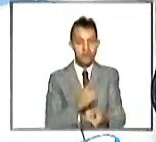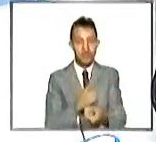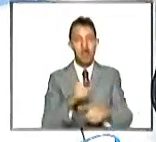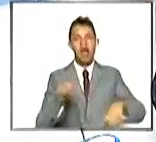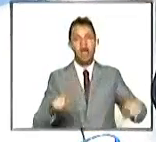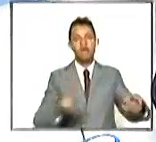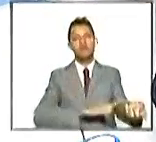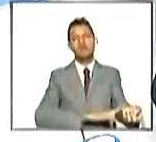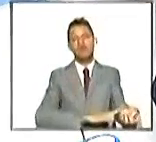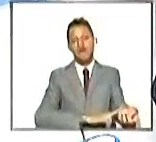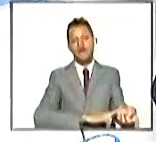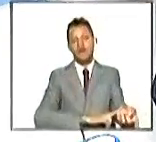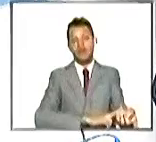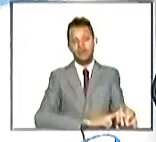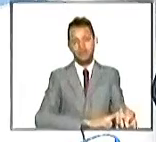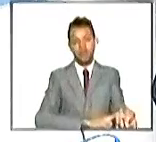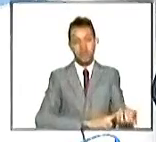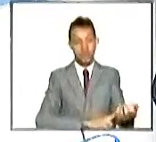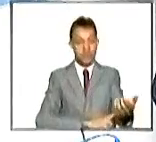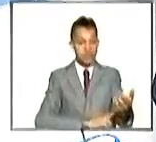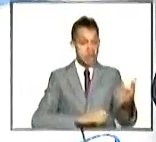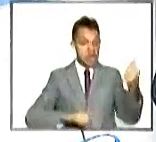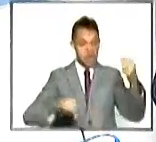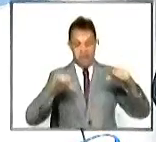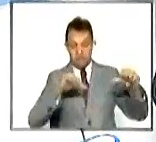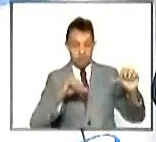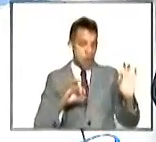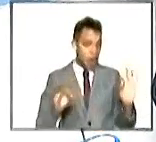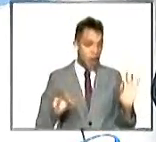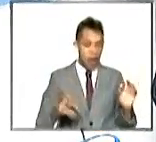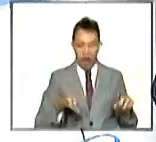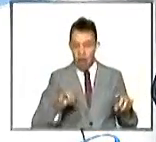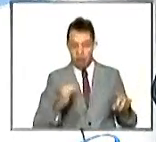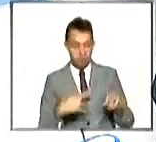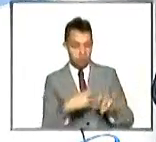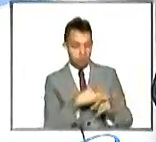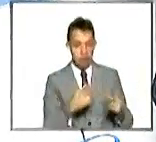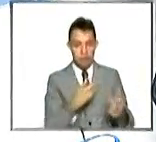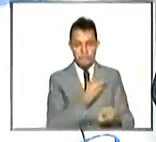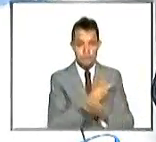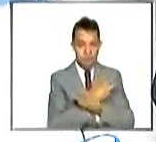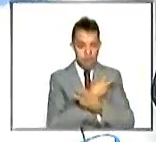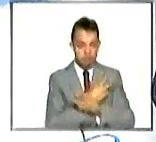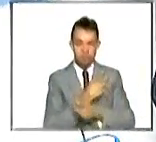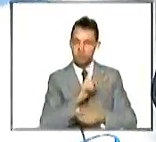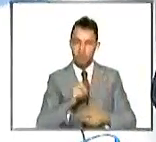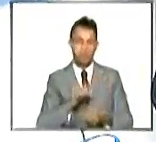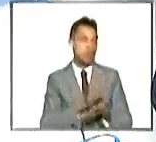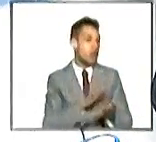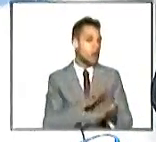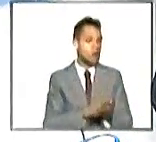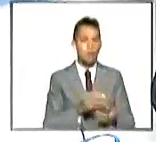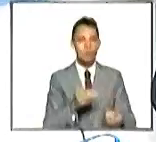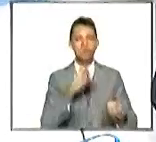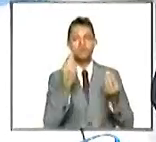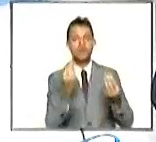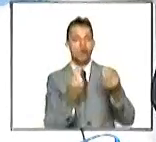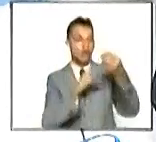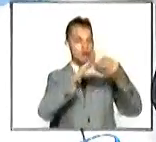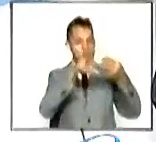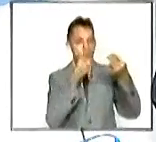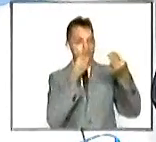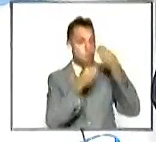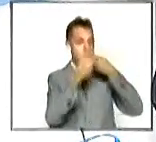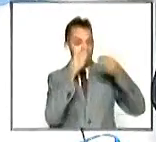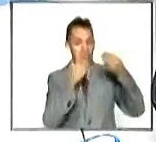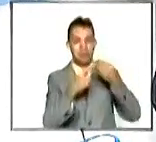diabético. Nada es veneno, todo depende de la dosis. Pues si un paciente diabético se siente y se come un poco de uva, si fuera eso está